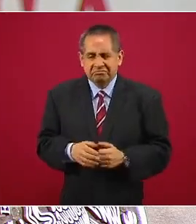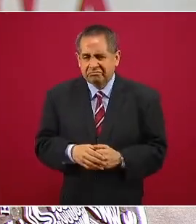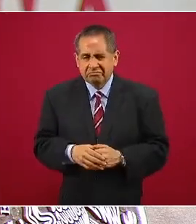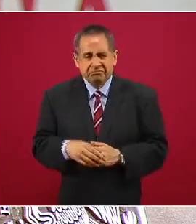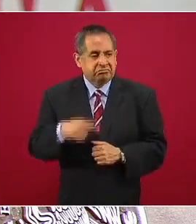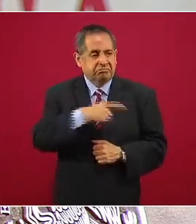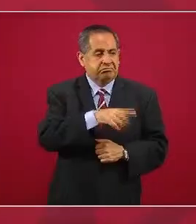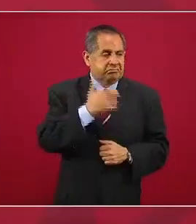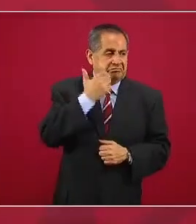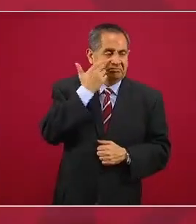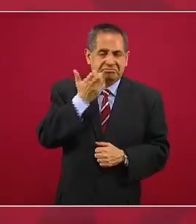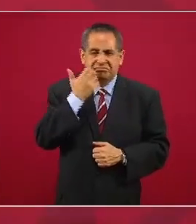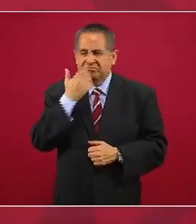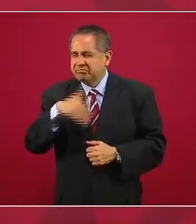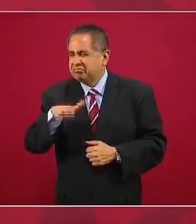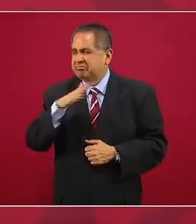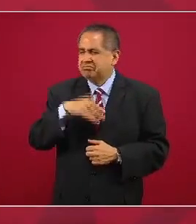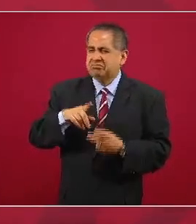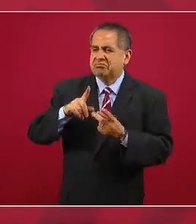buscando